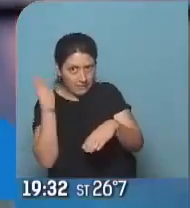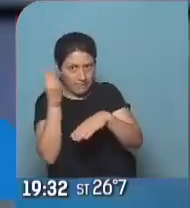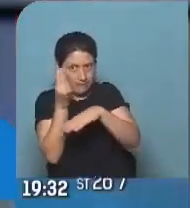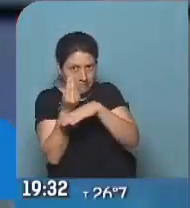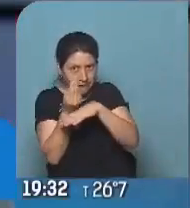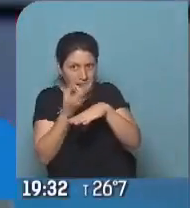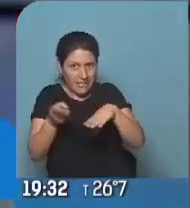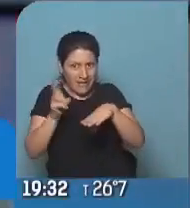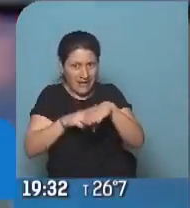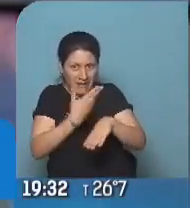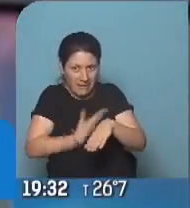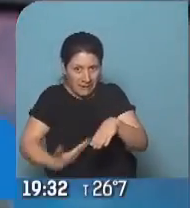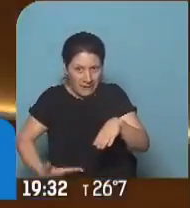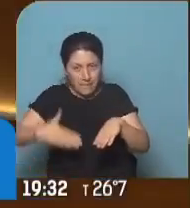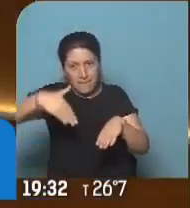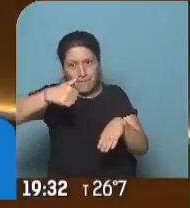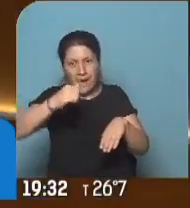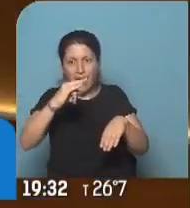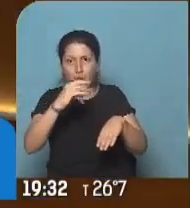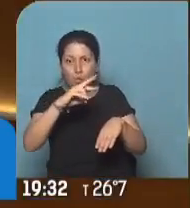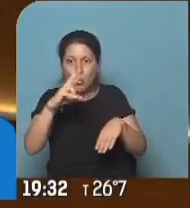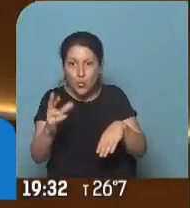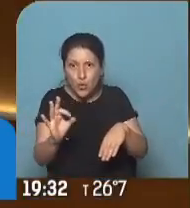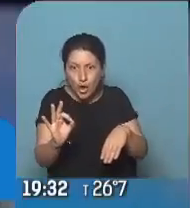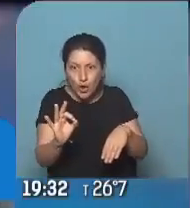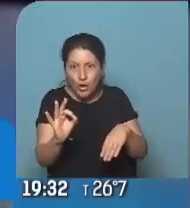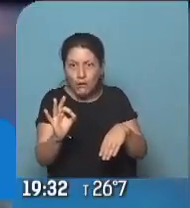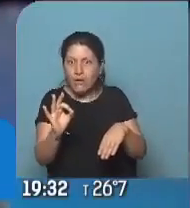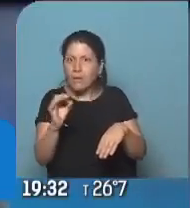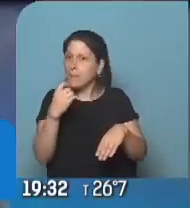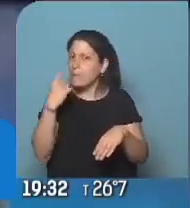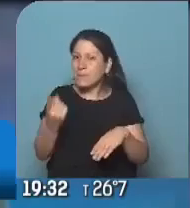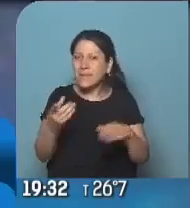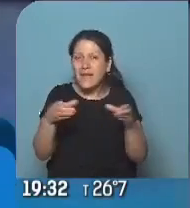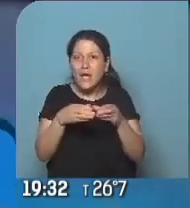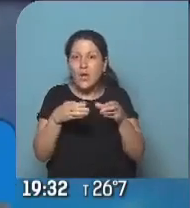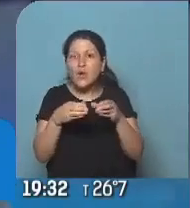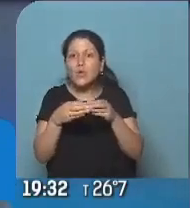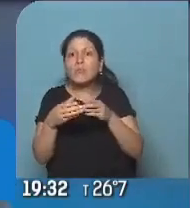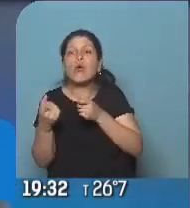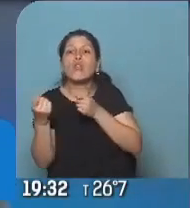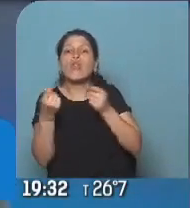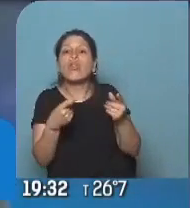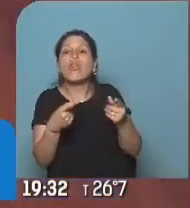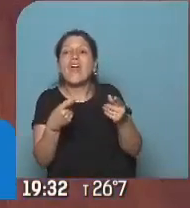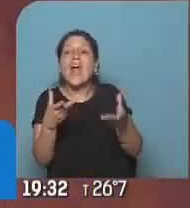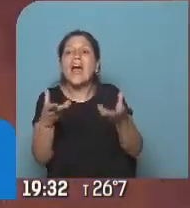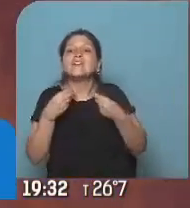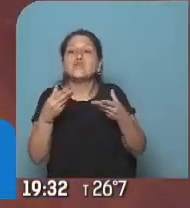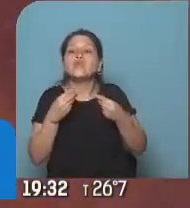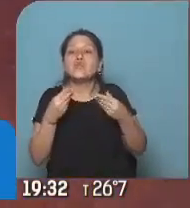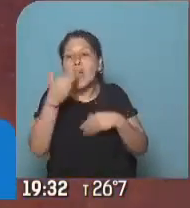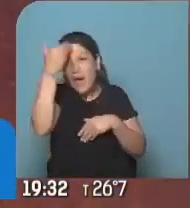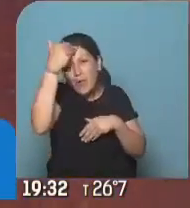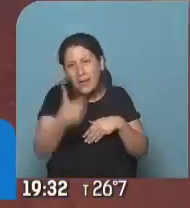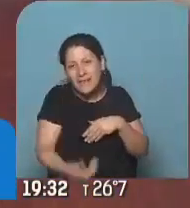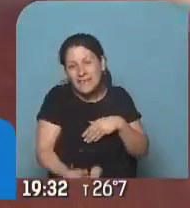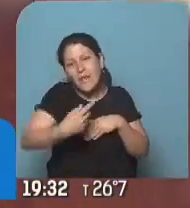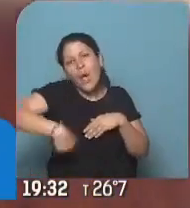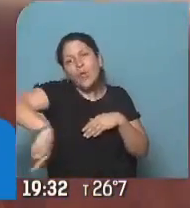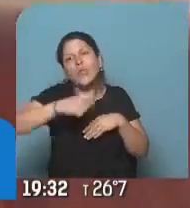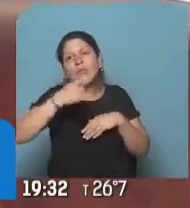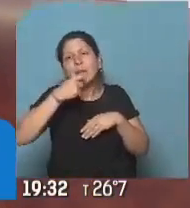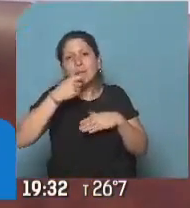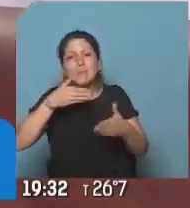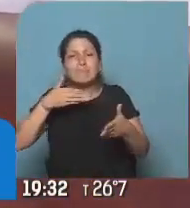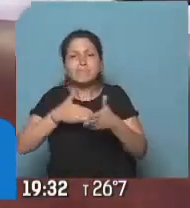nuevamente, ha solicitado que el gobierno venezolano permita la ayuda humanitaria. ¿Con qué barreras se encuentran a la hora de